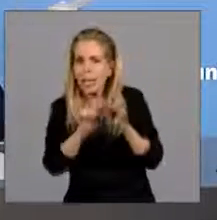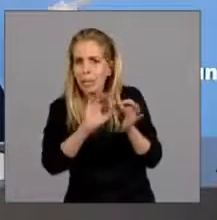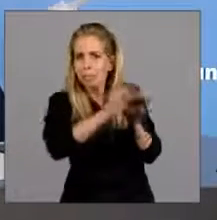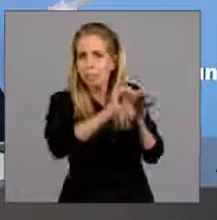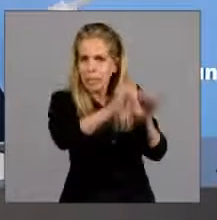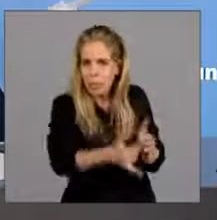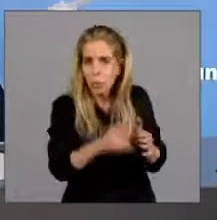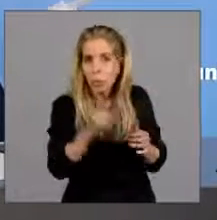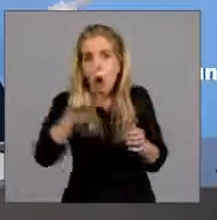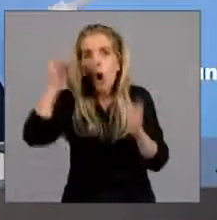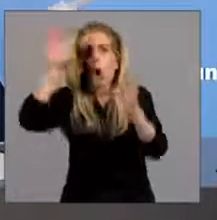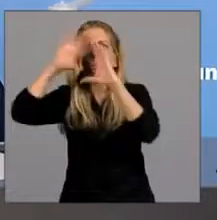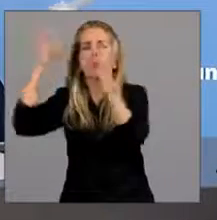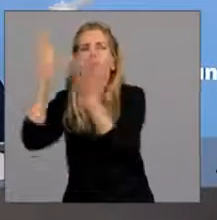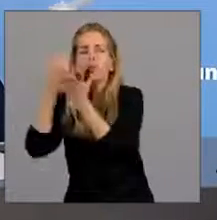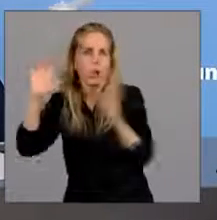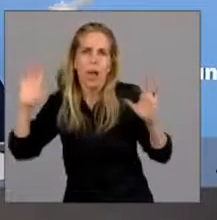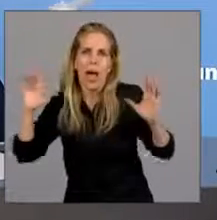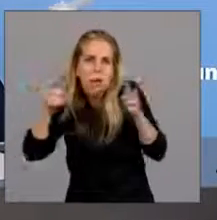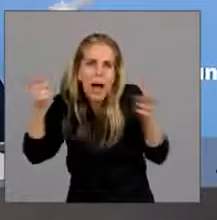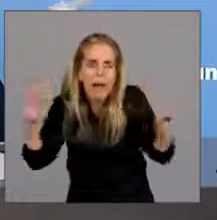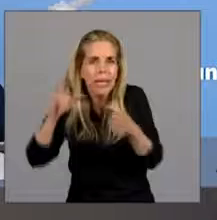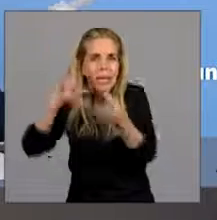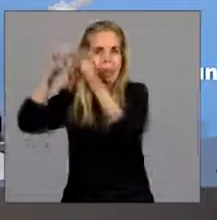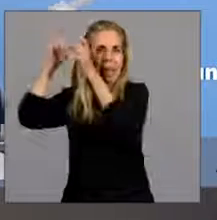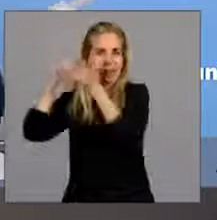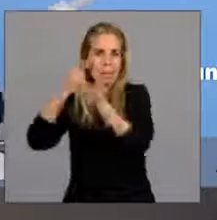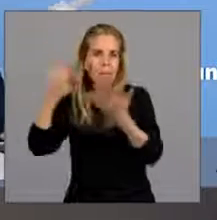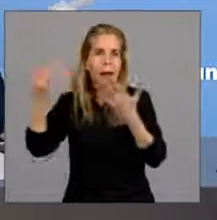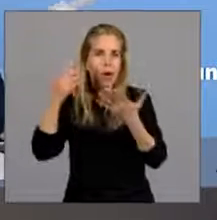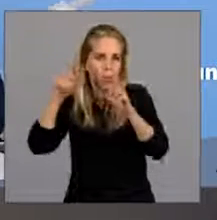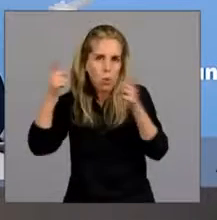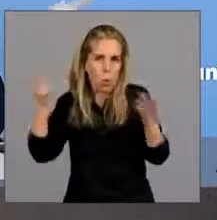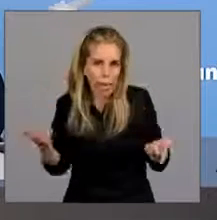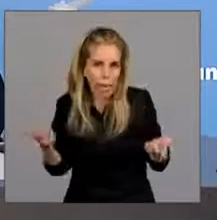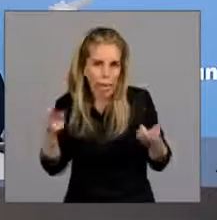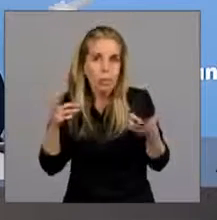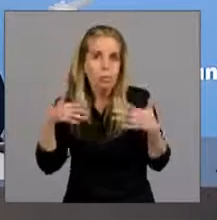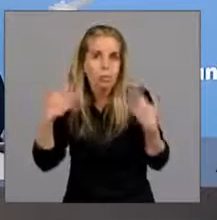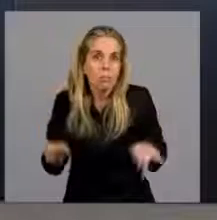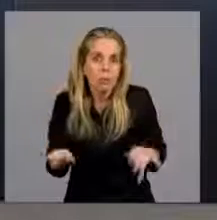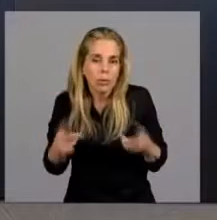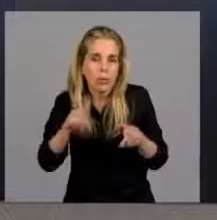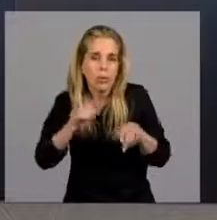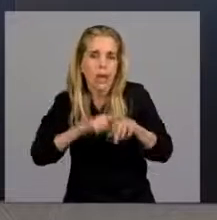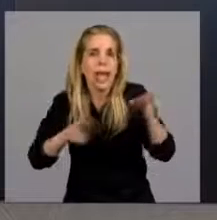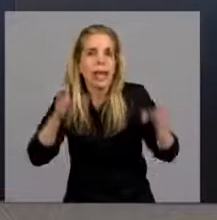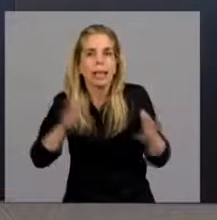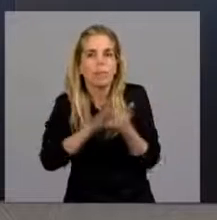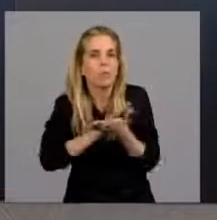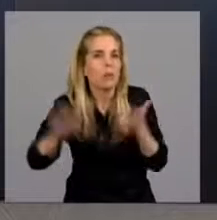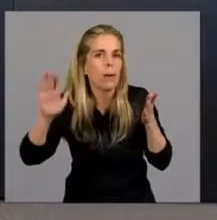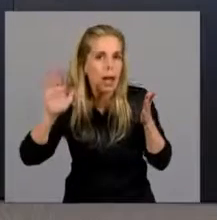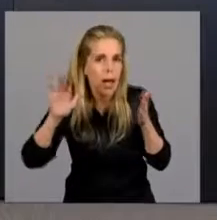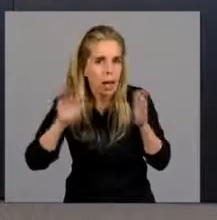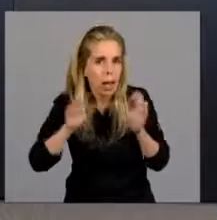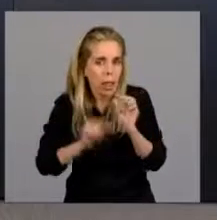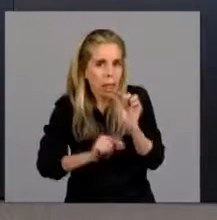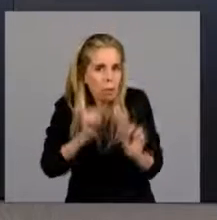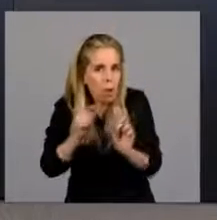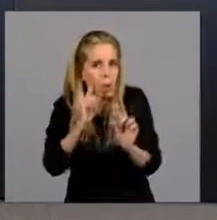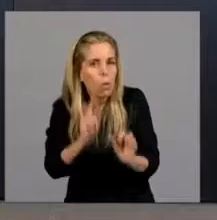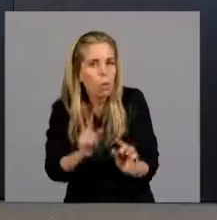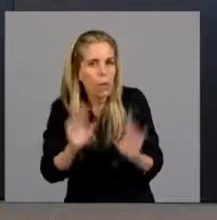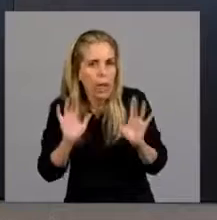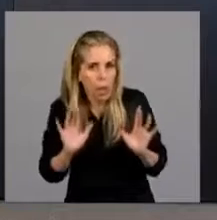pero que no nos sirven de ejemplo, porque los resultados no son buenos. Con lo cual, estamos trabajando con mucho cuidado. ¿Qué